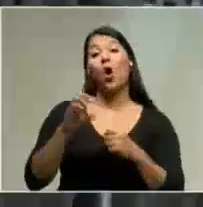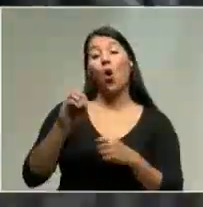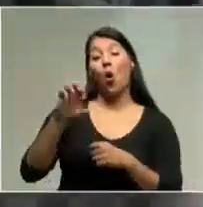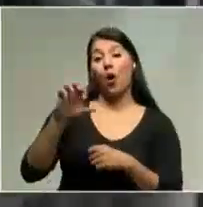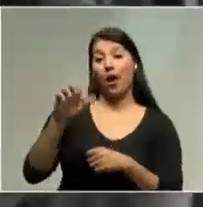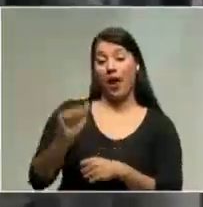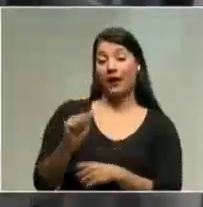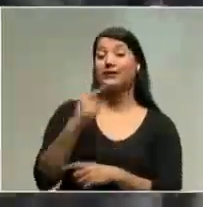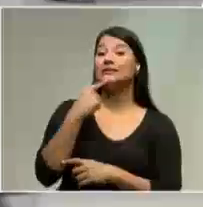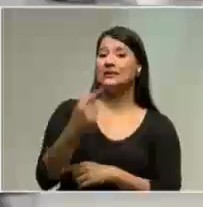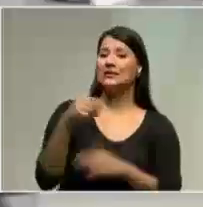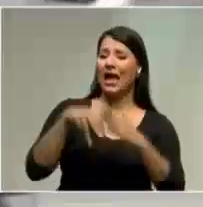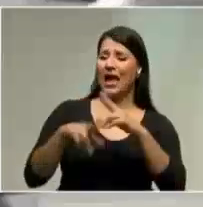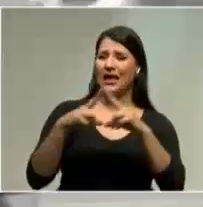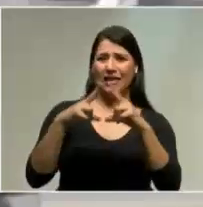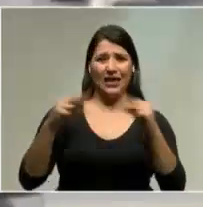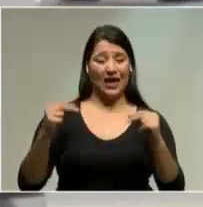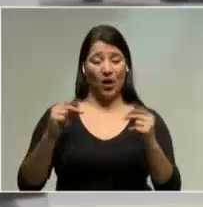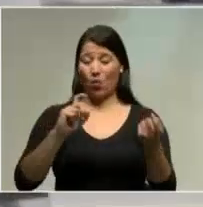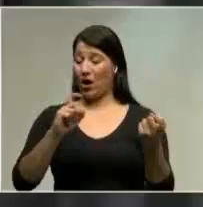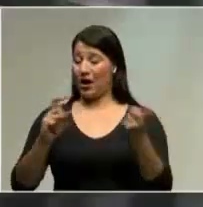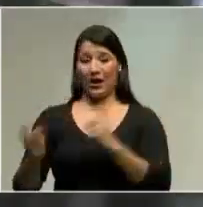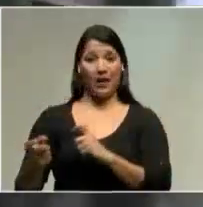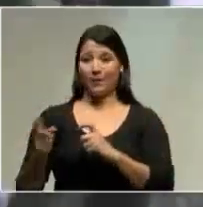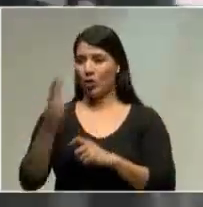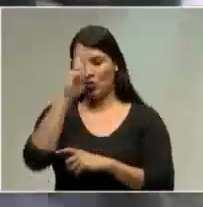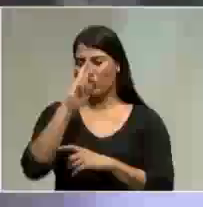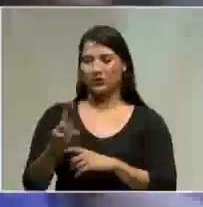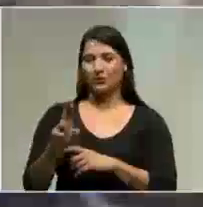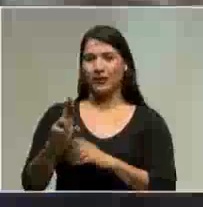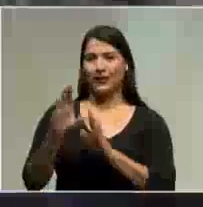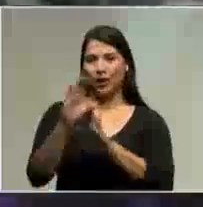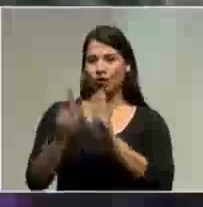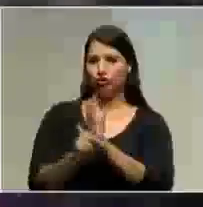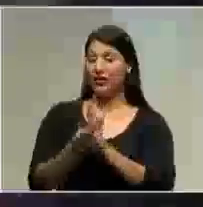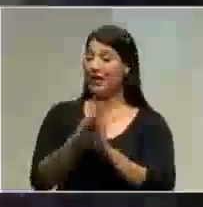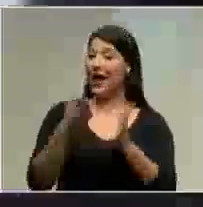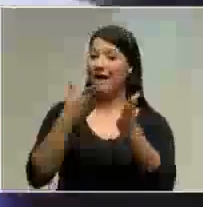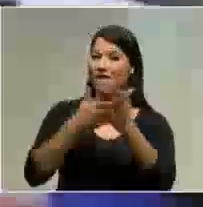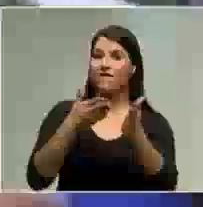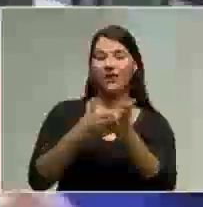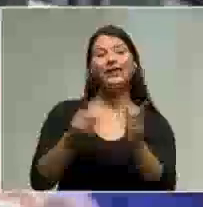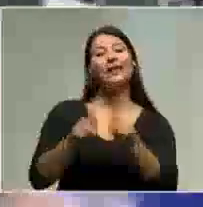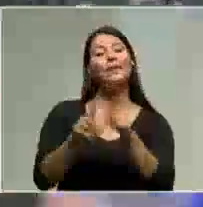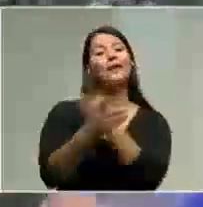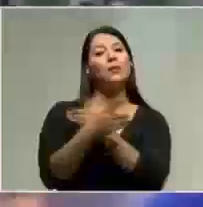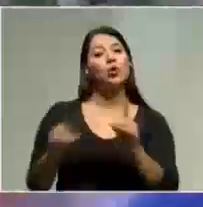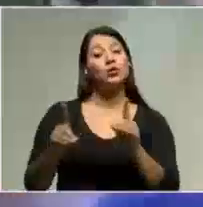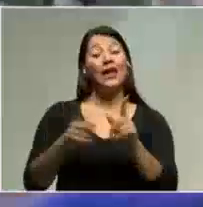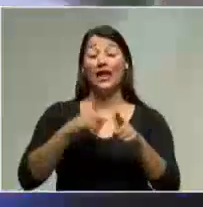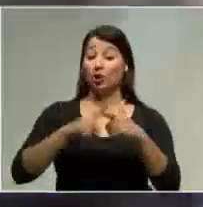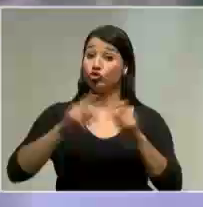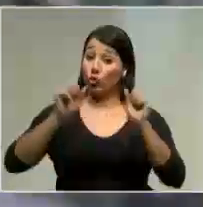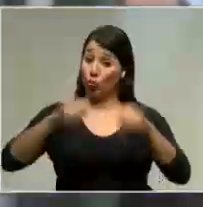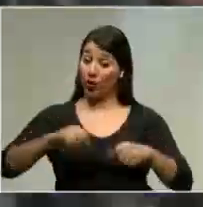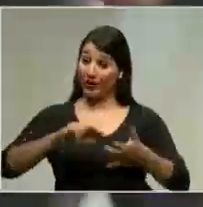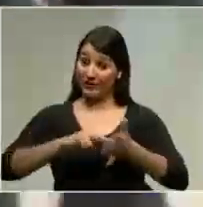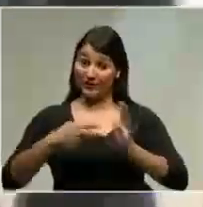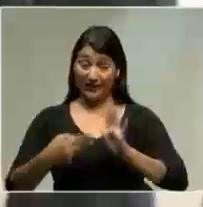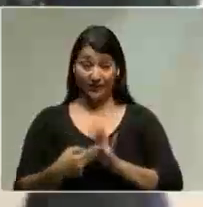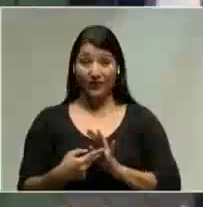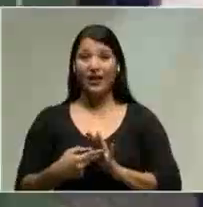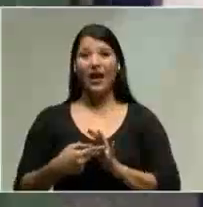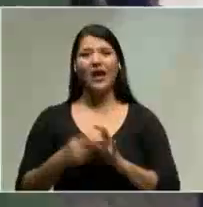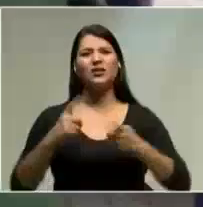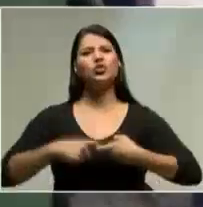que en Nicaragua existe una alteración del orden constitucional que afecta gravemente al orden democrático, lo que podría tener como consecuencia extrema